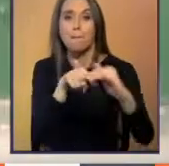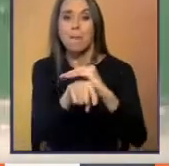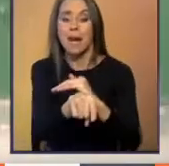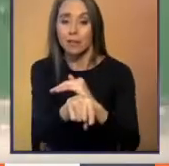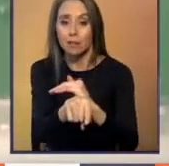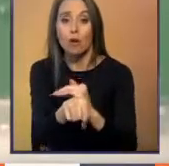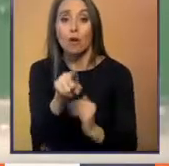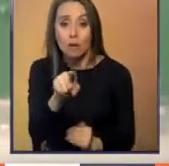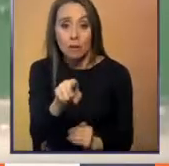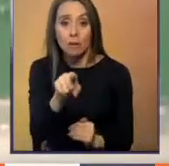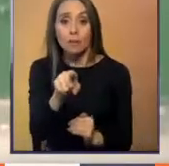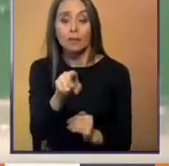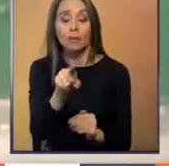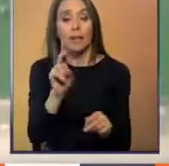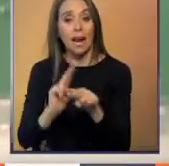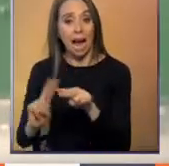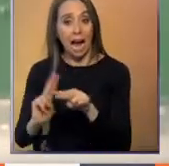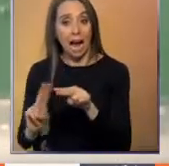Efectuar rayados